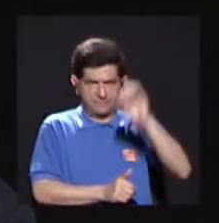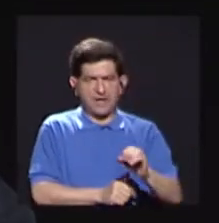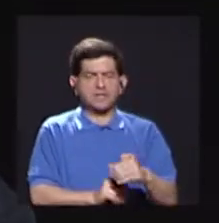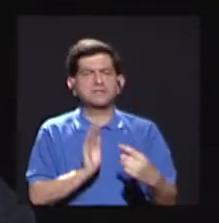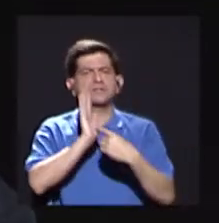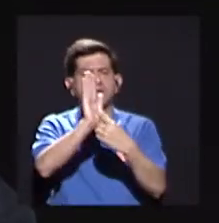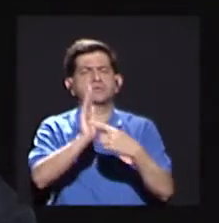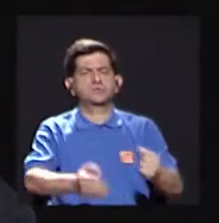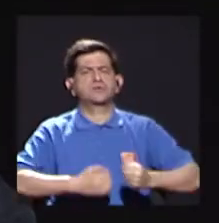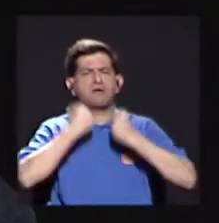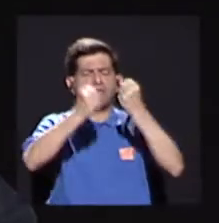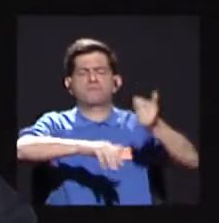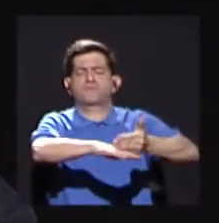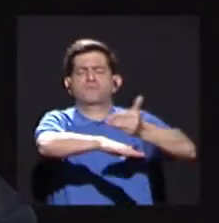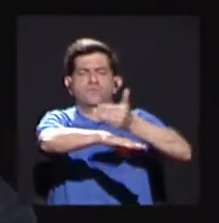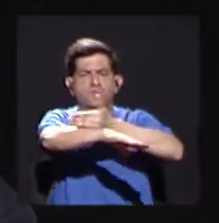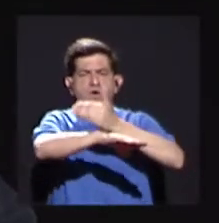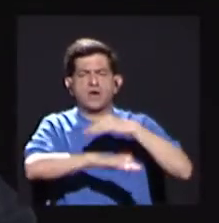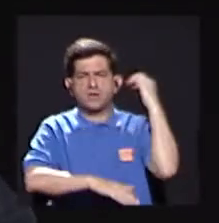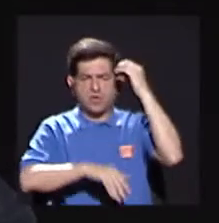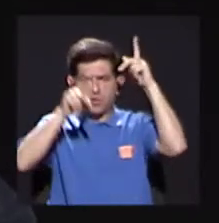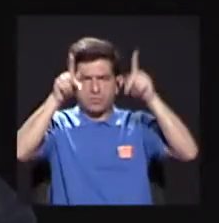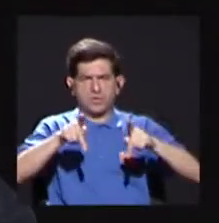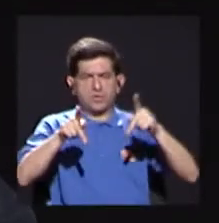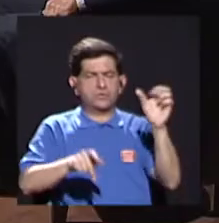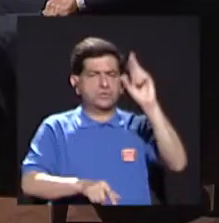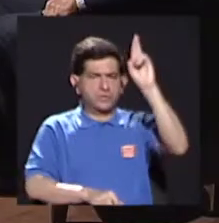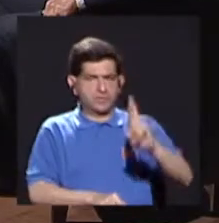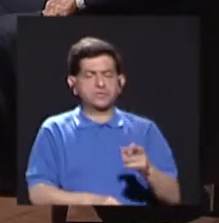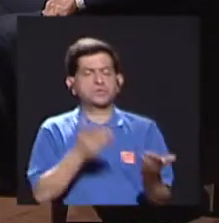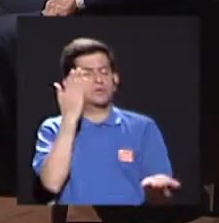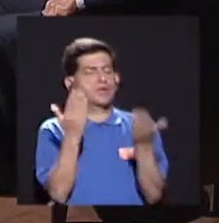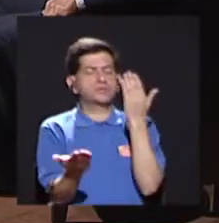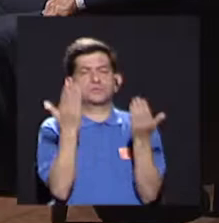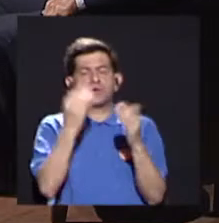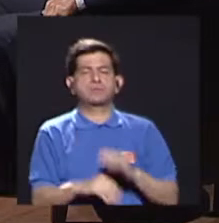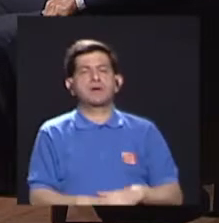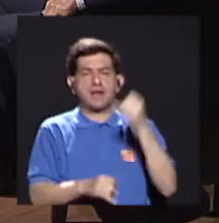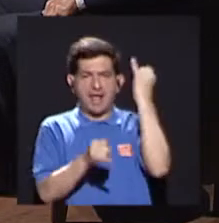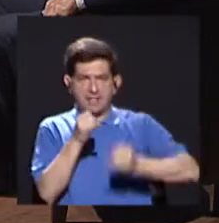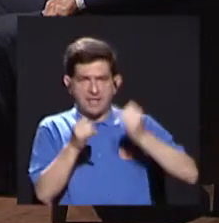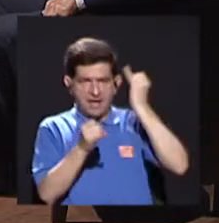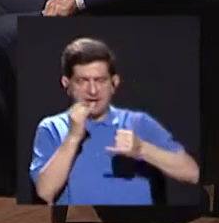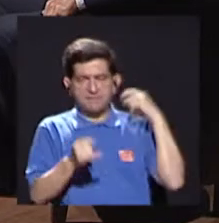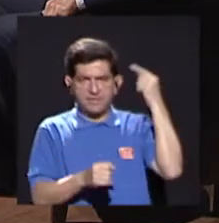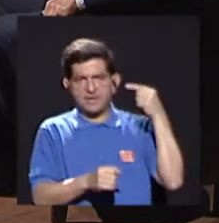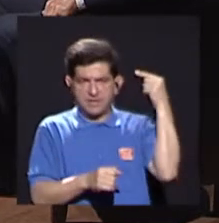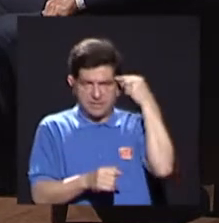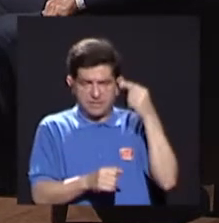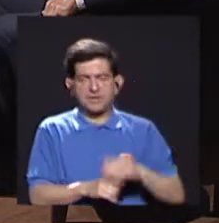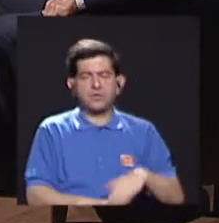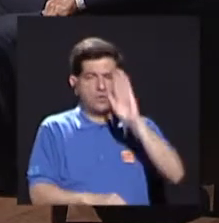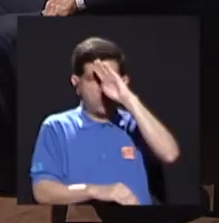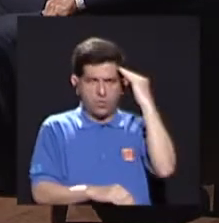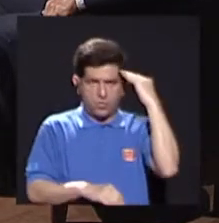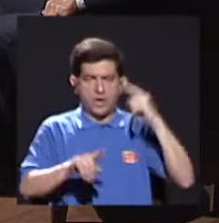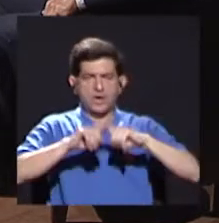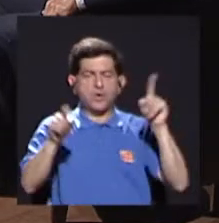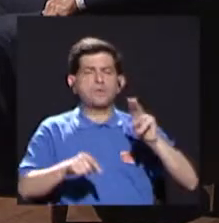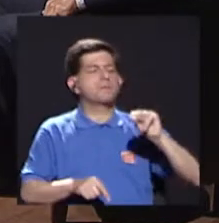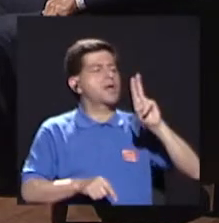reflejaba una fuerte mejoría en la opinión de los costarricenses en comparación con el final de la administración chinchilla pero en noviembre